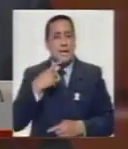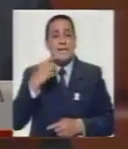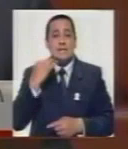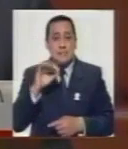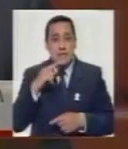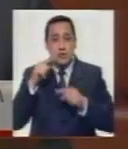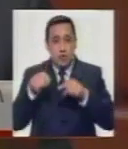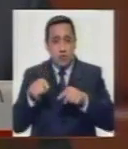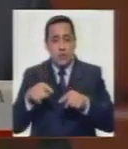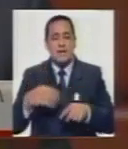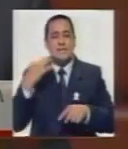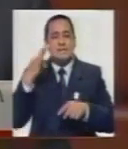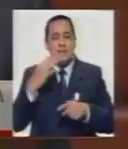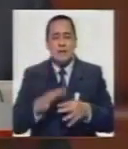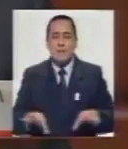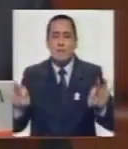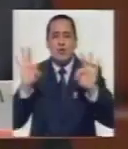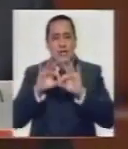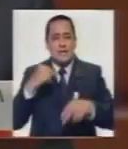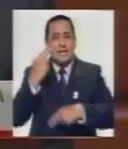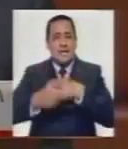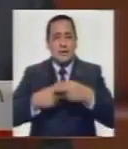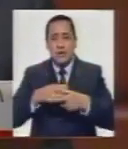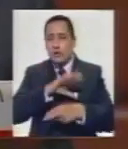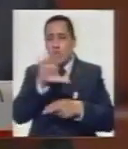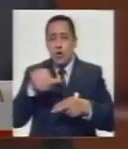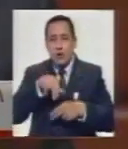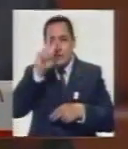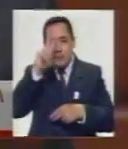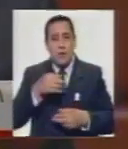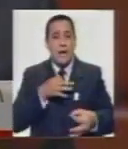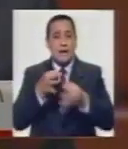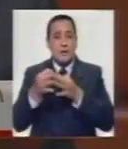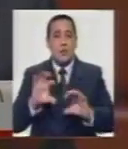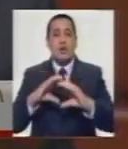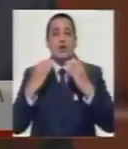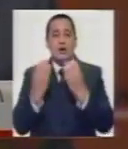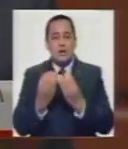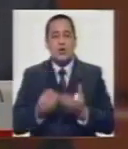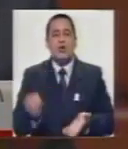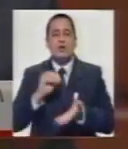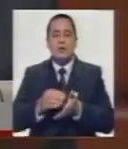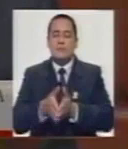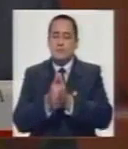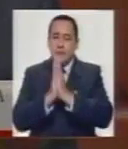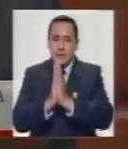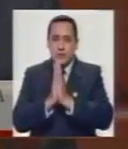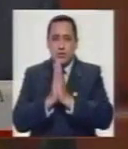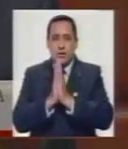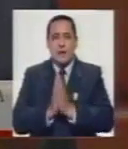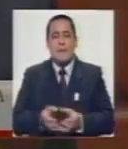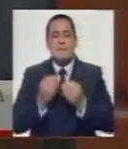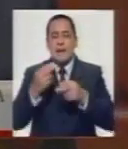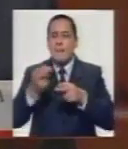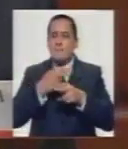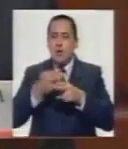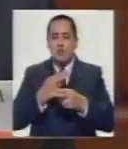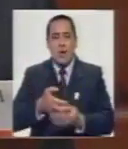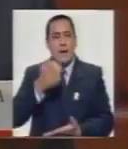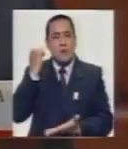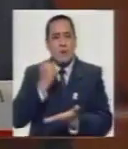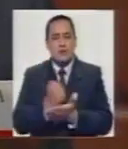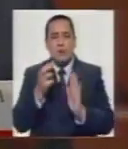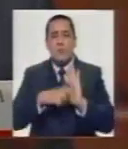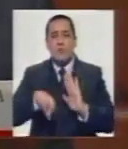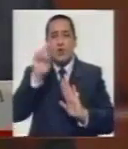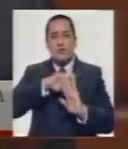siendo un imperativo nacional, reitero al Congreso el pedido para la pronta aprobación